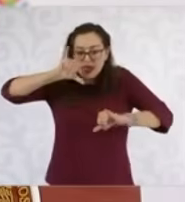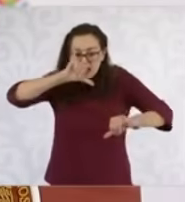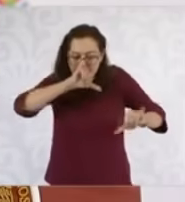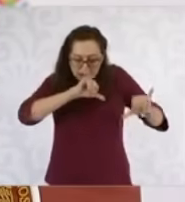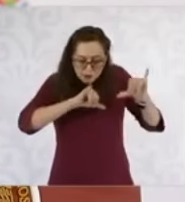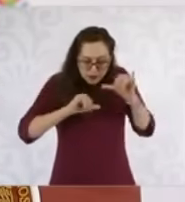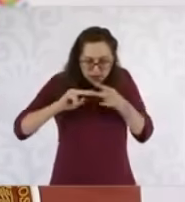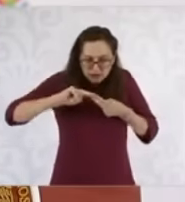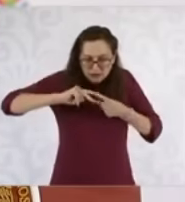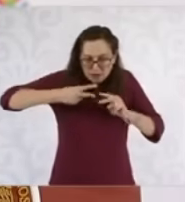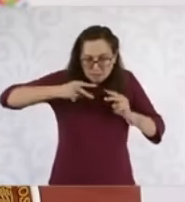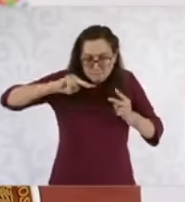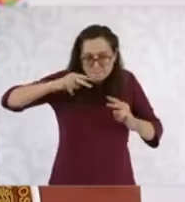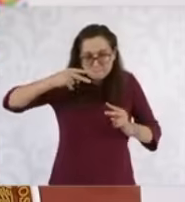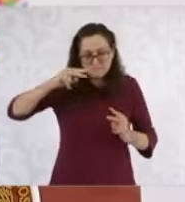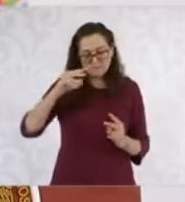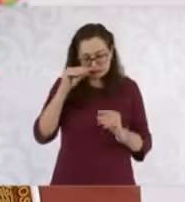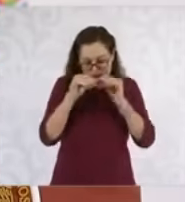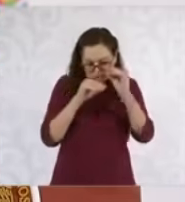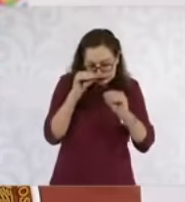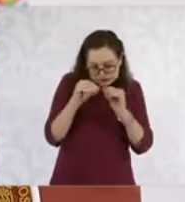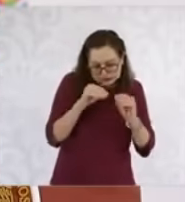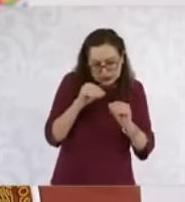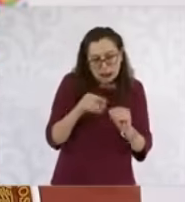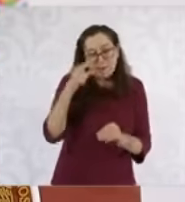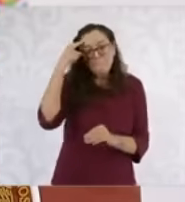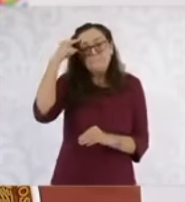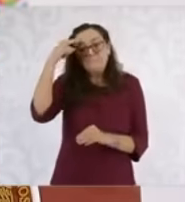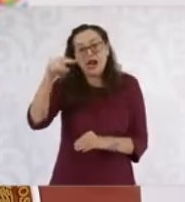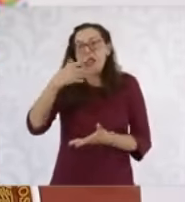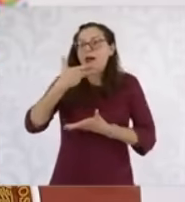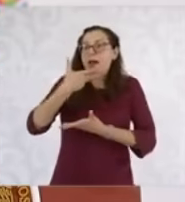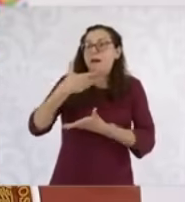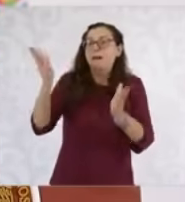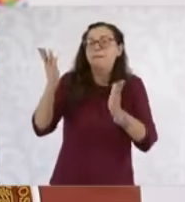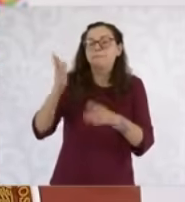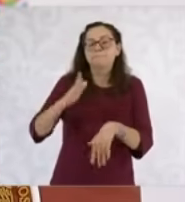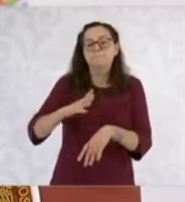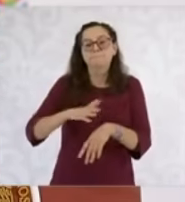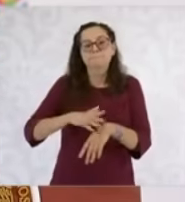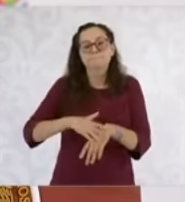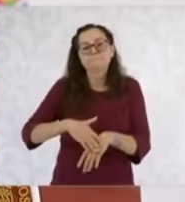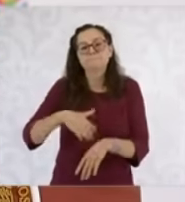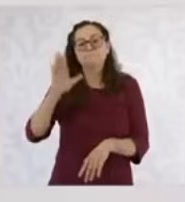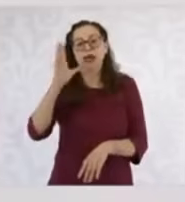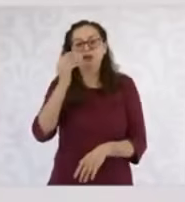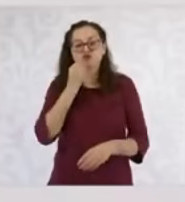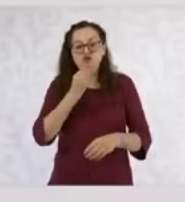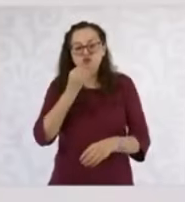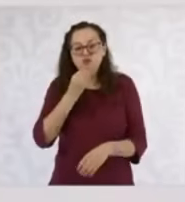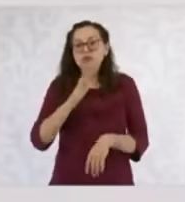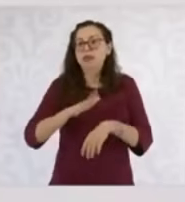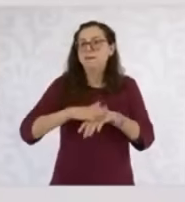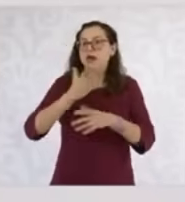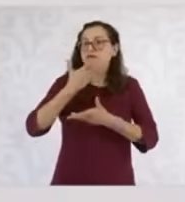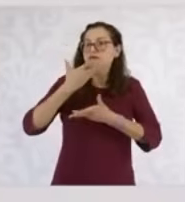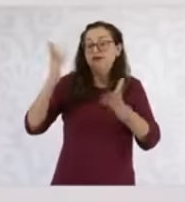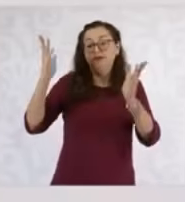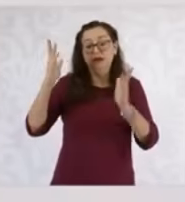para mayor alimentación. Hay quien no piensa que es así, que puede tener daños a la salud.